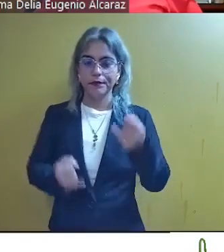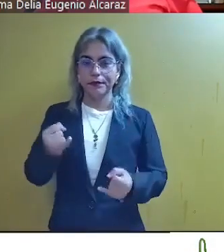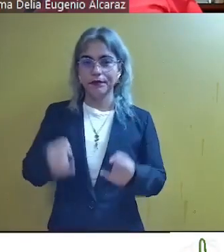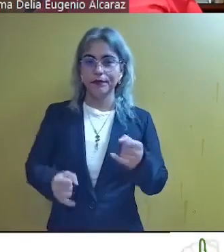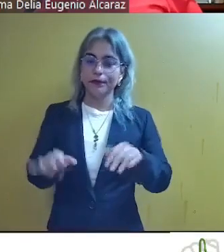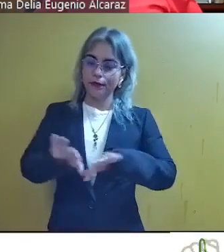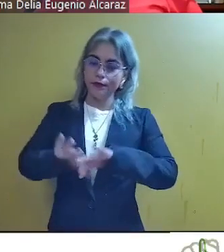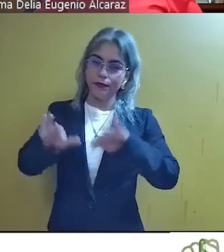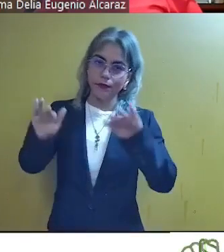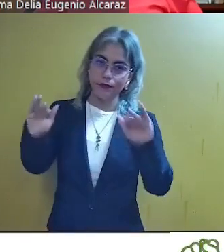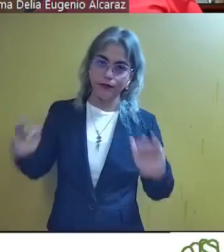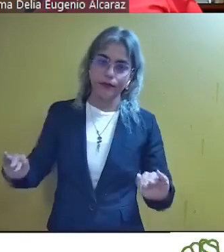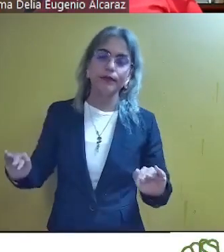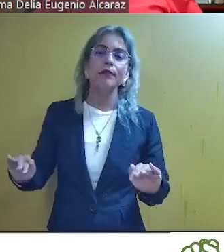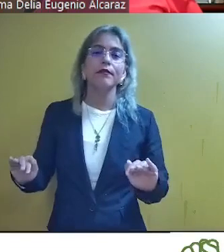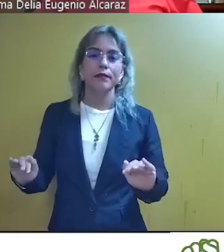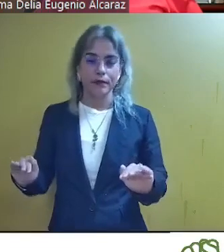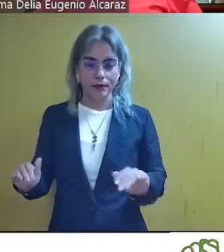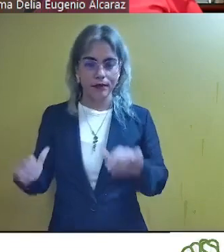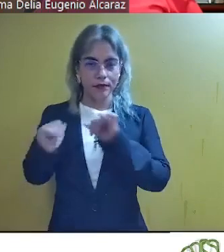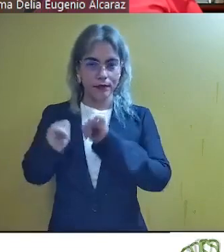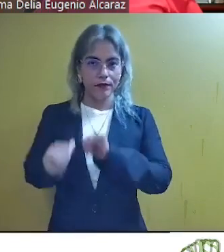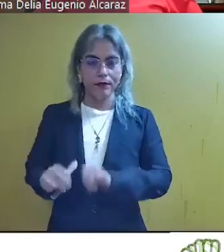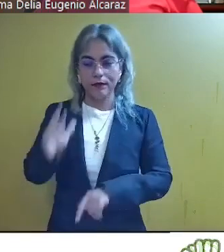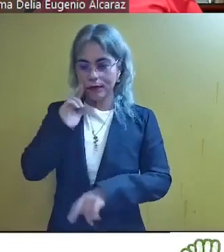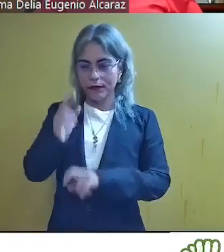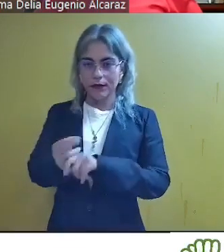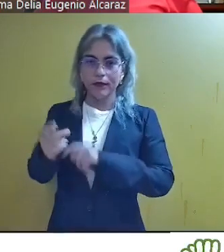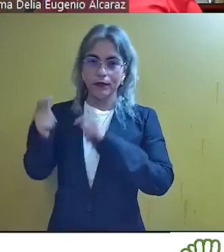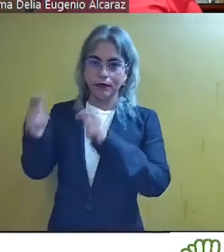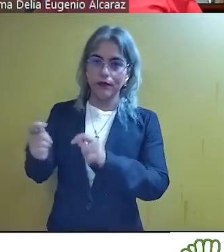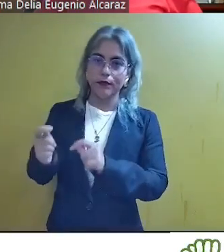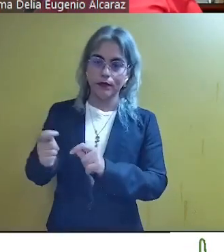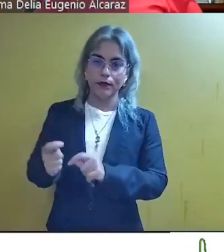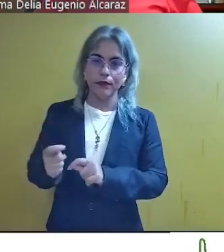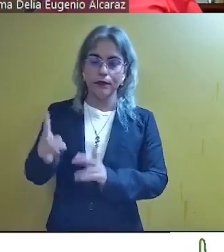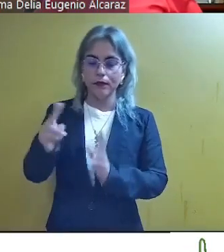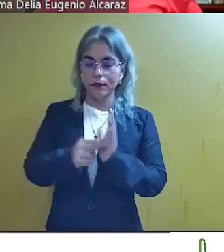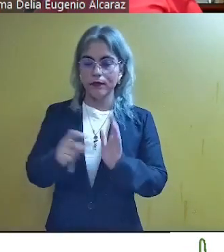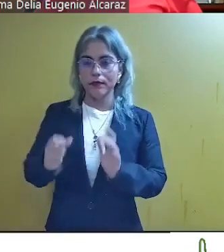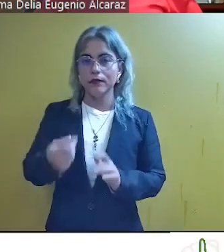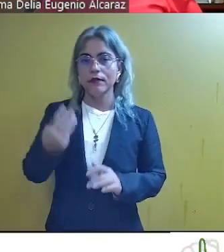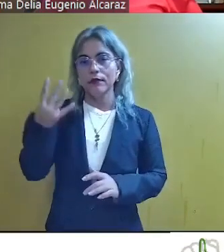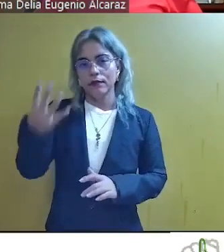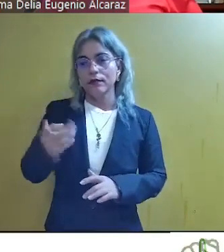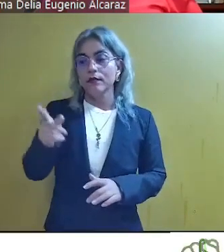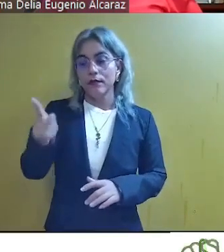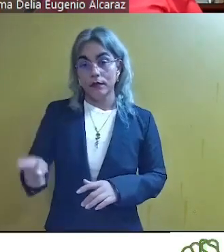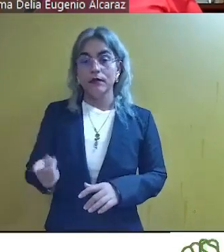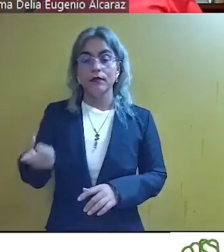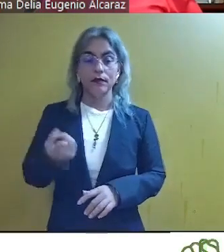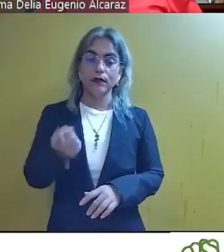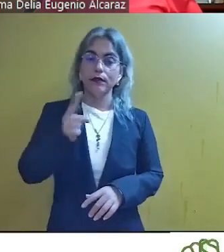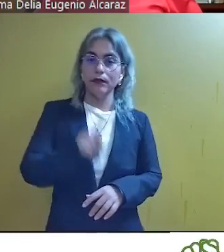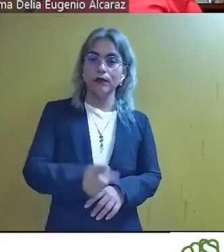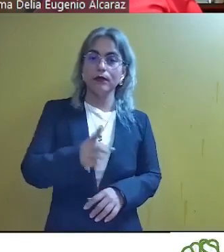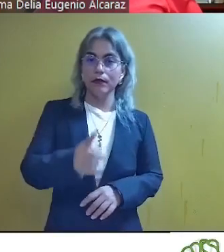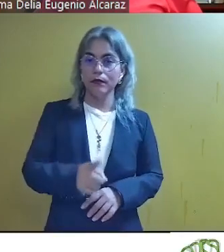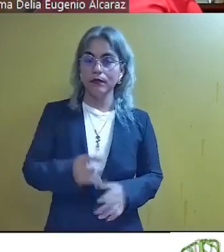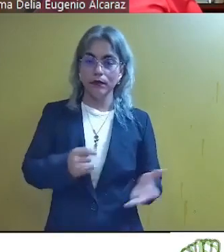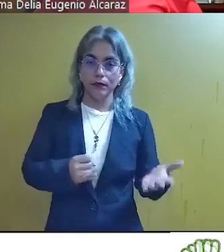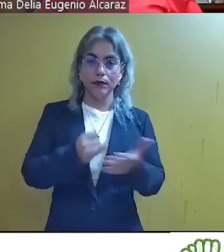de la determinación que la autoridad responsable retoma el dictamen 224 para sustentar su determinación no solo